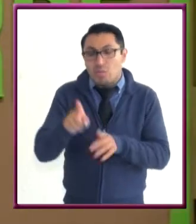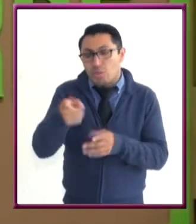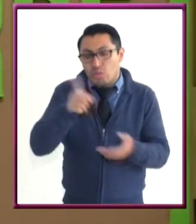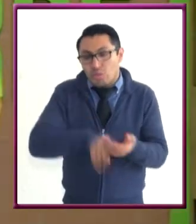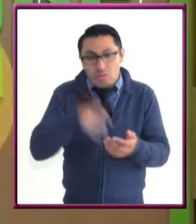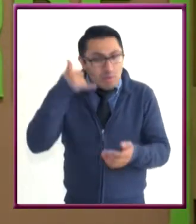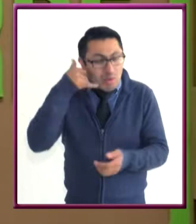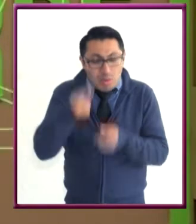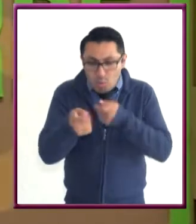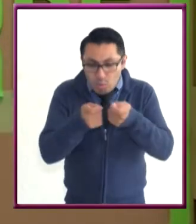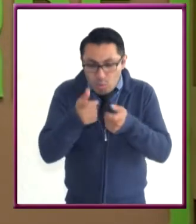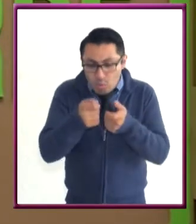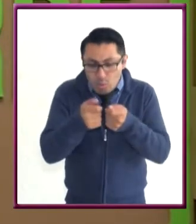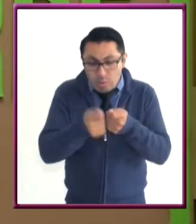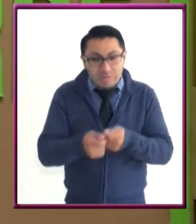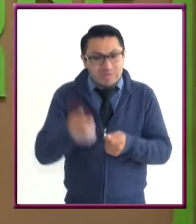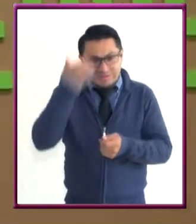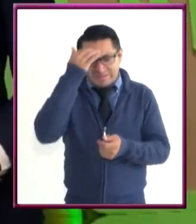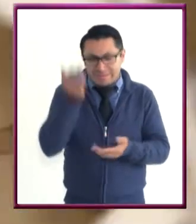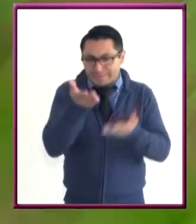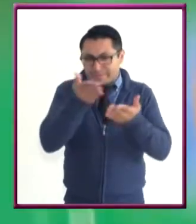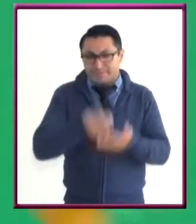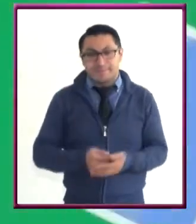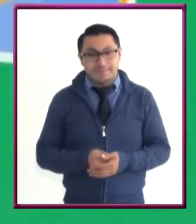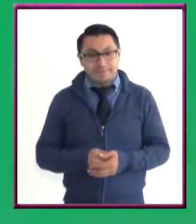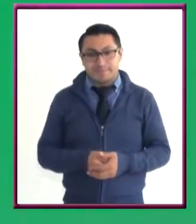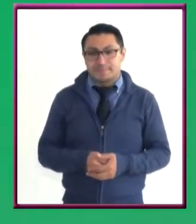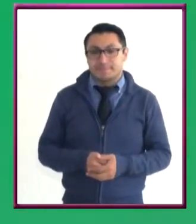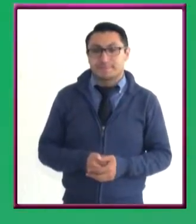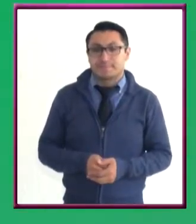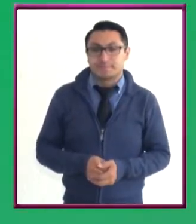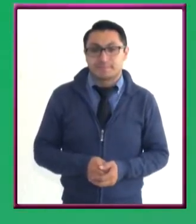desde tu celular. Vamos a conocerlos.